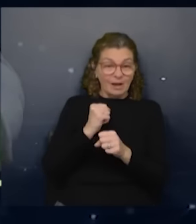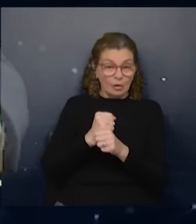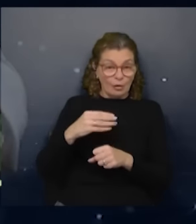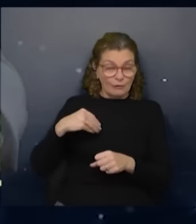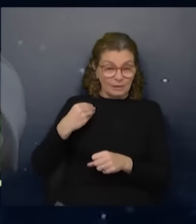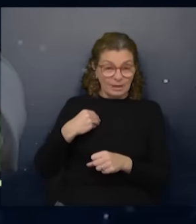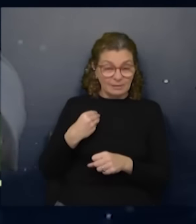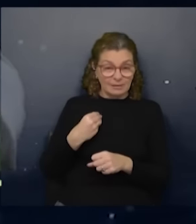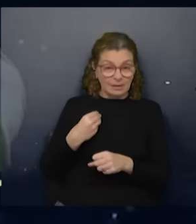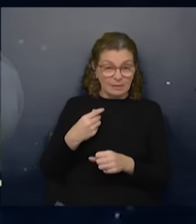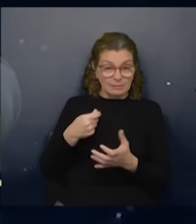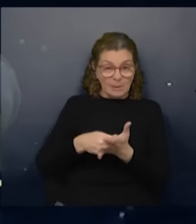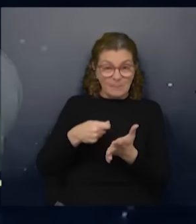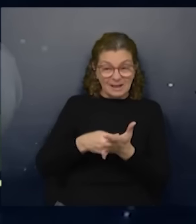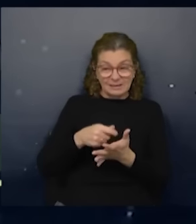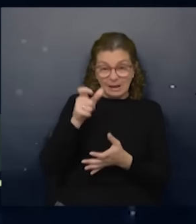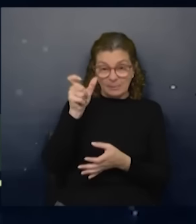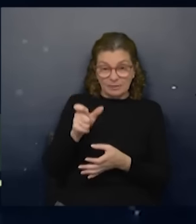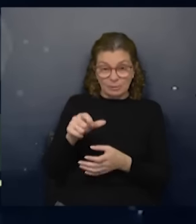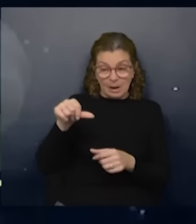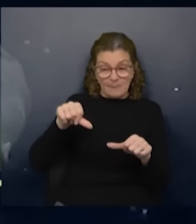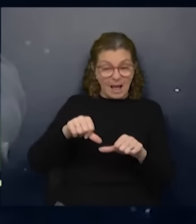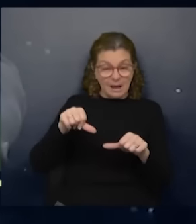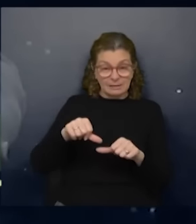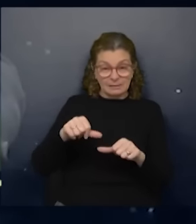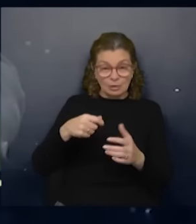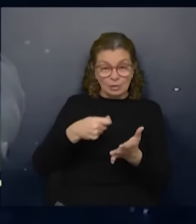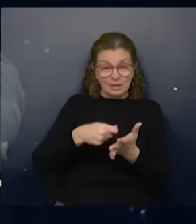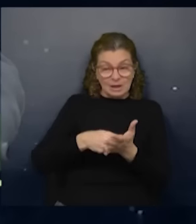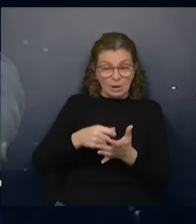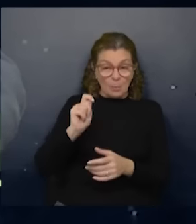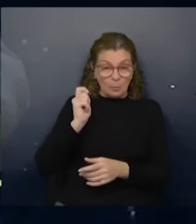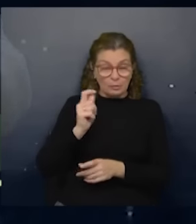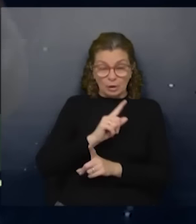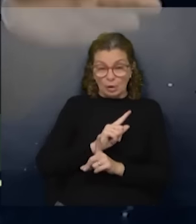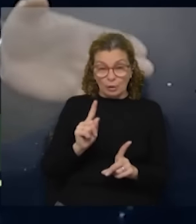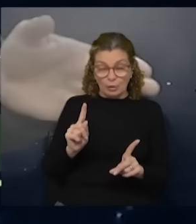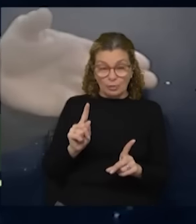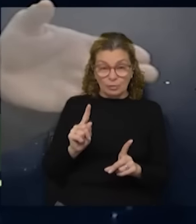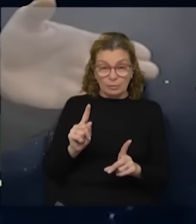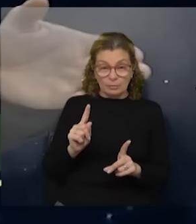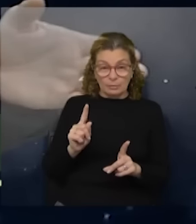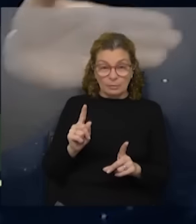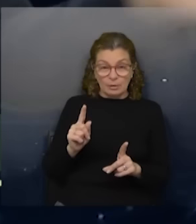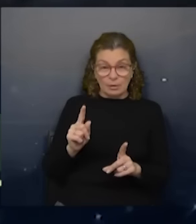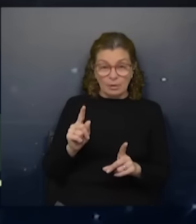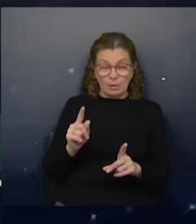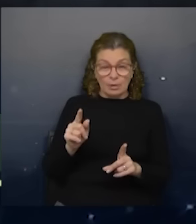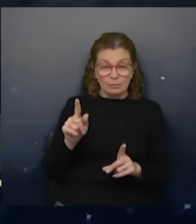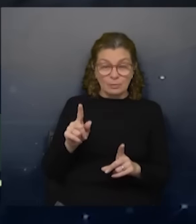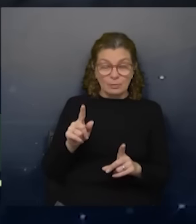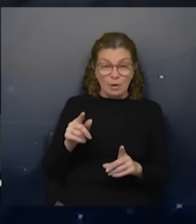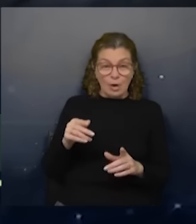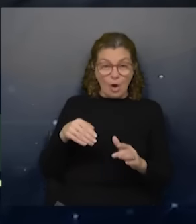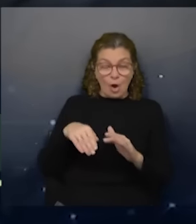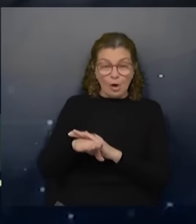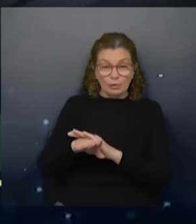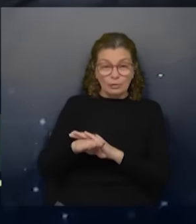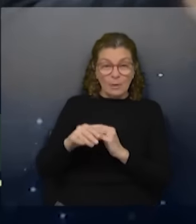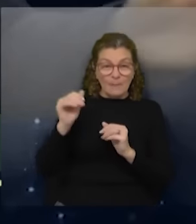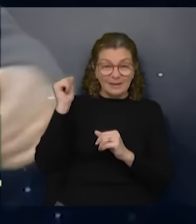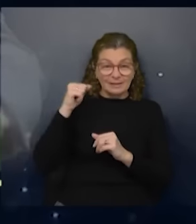malversación de plata de la gente ni mal uso de plata de los dineros públicos no hubo el horro de Pais 80 millones de dó que todavía está tirado